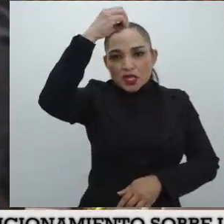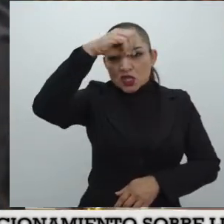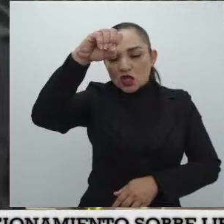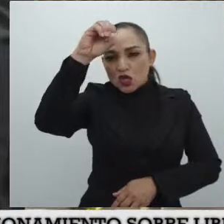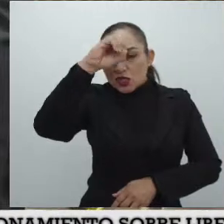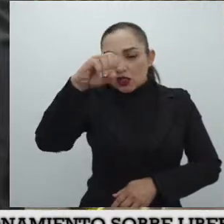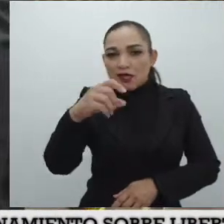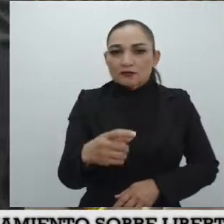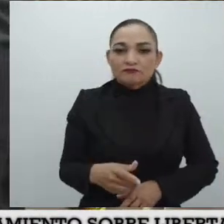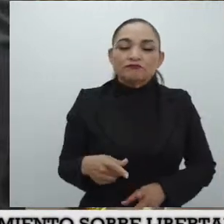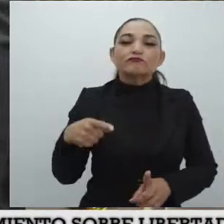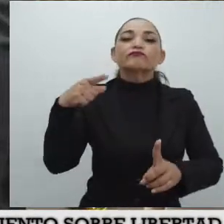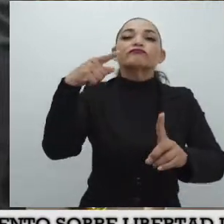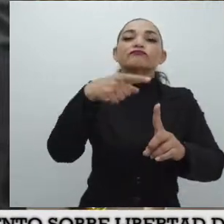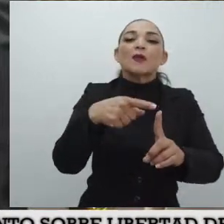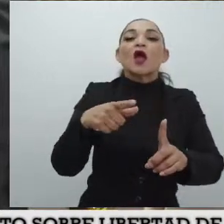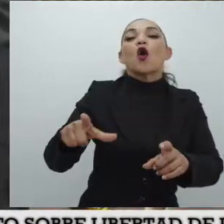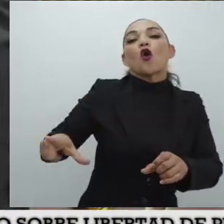gobiernos actuales.